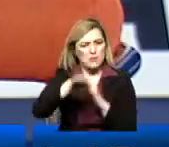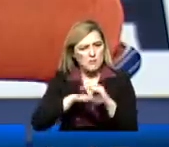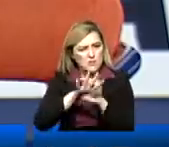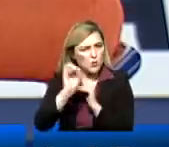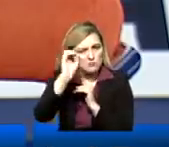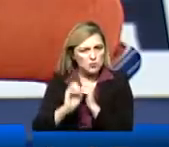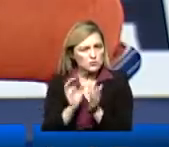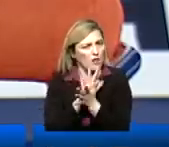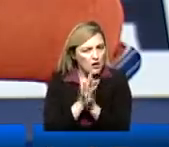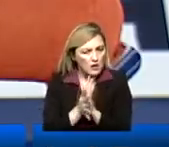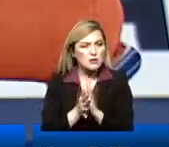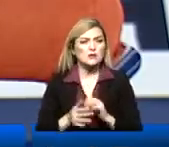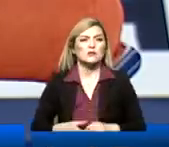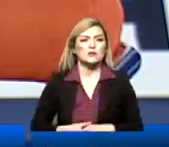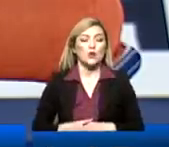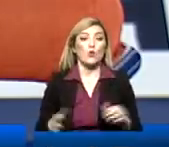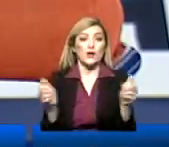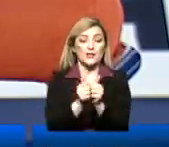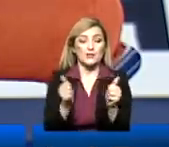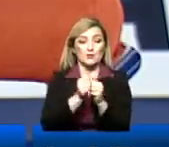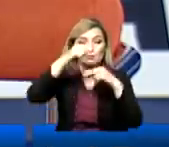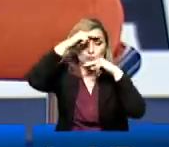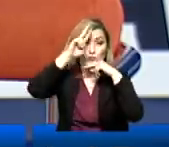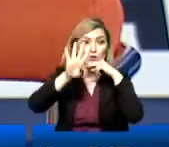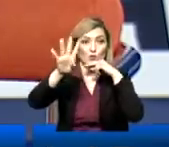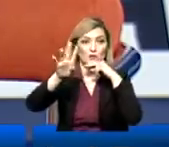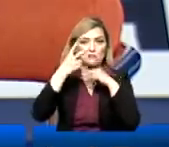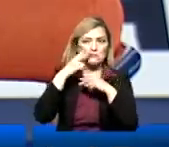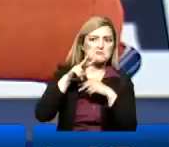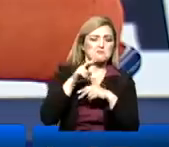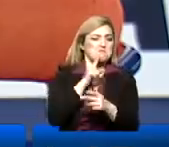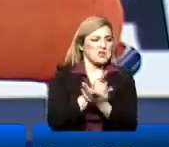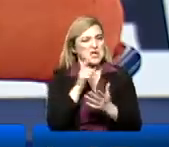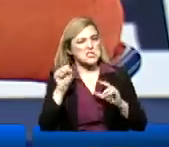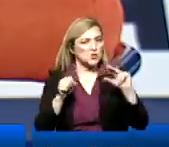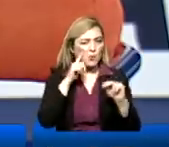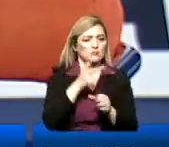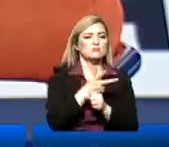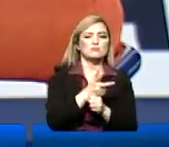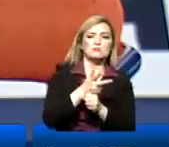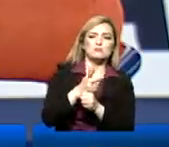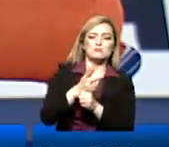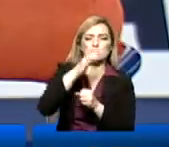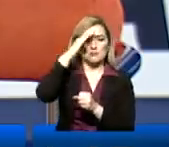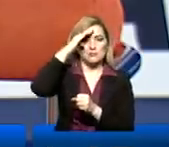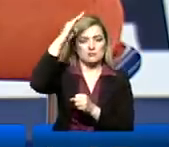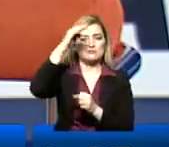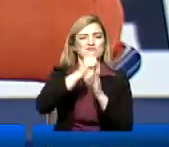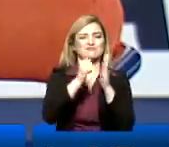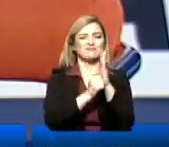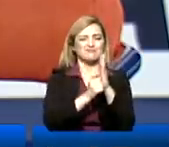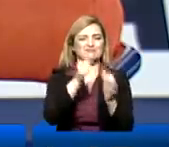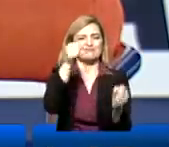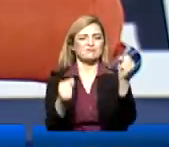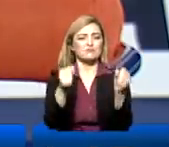50% dentro de las unidades. Un equipo de nuestro noticiero constató estas denuncias en un operativo realizado por la Agencia Metropolitana de